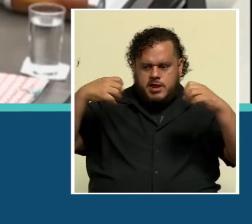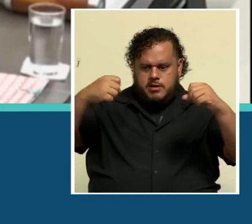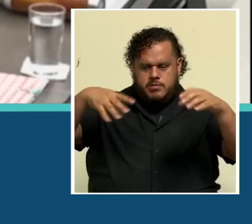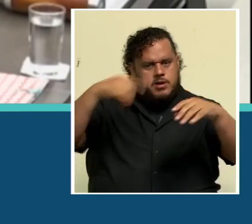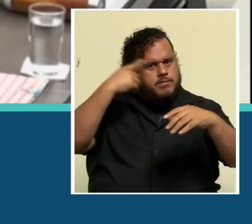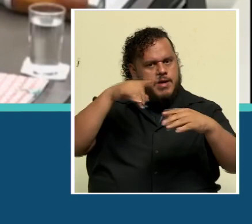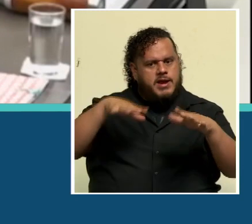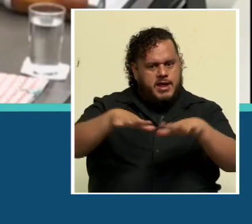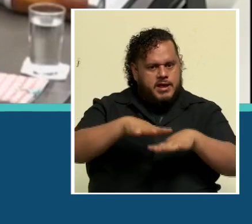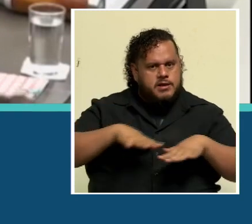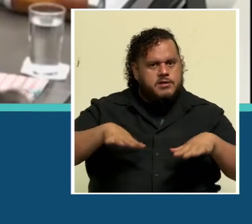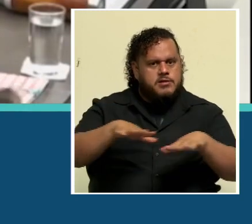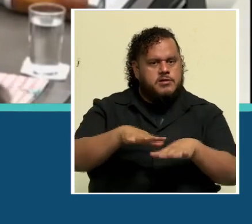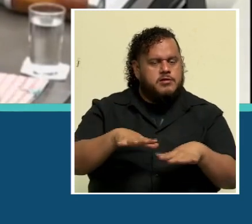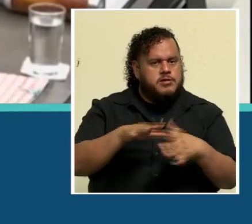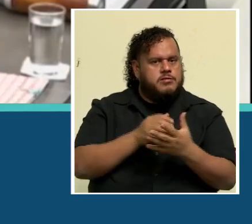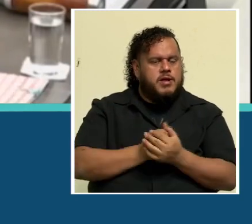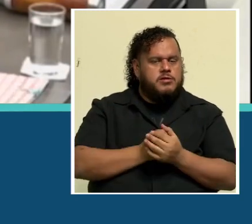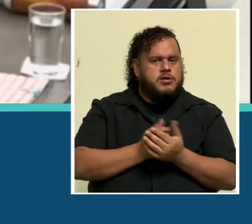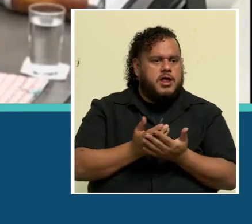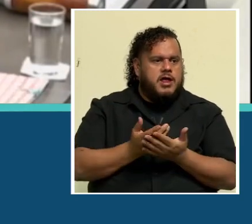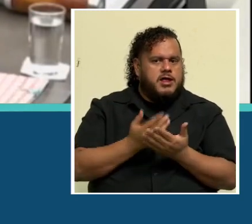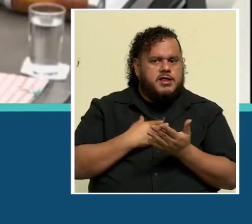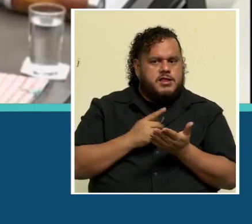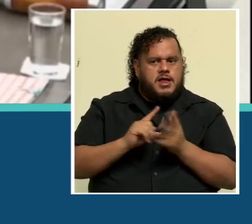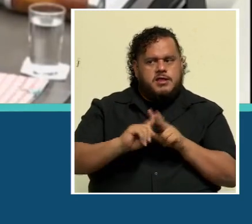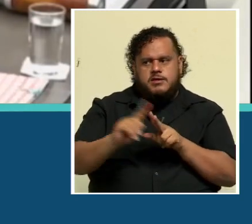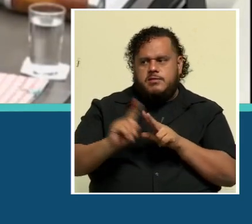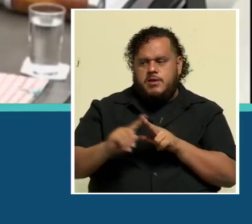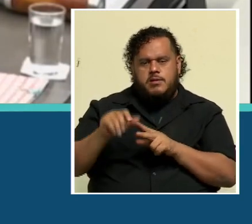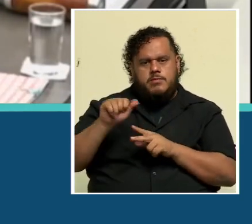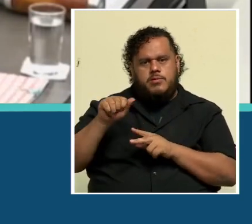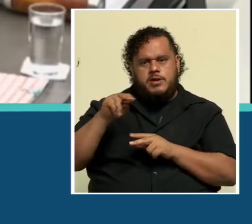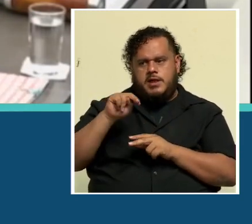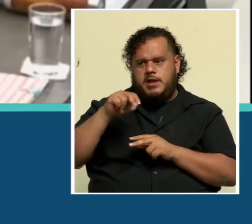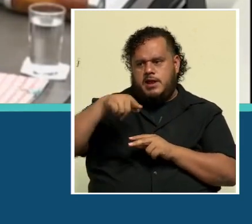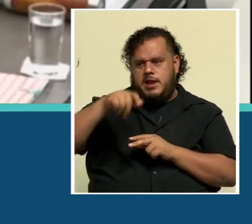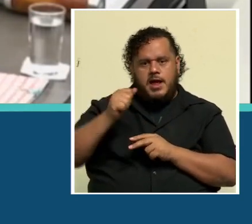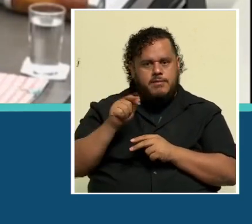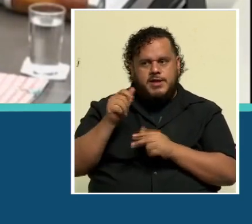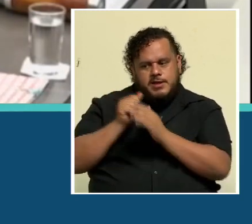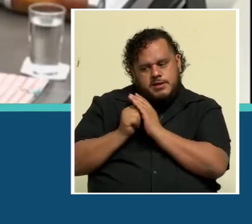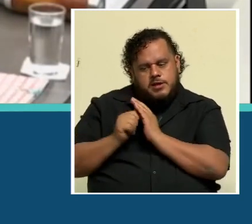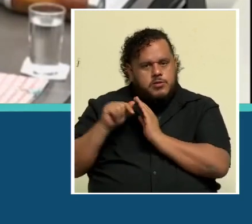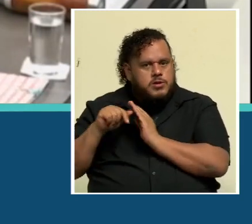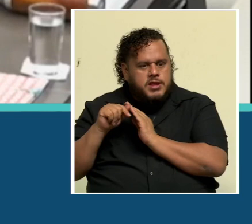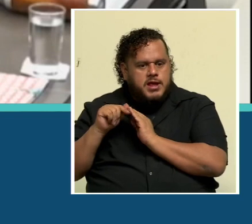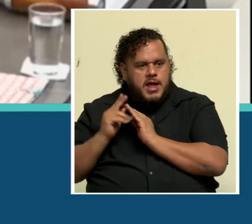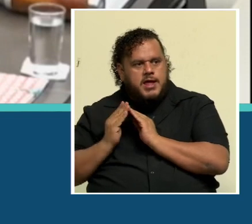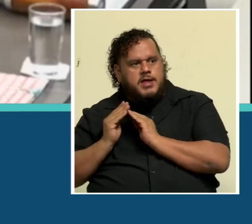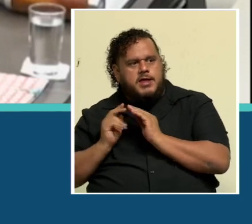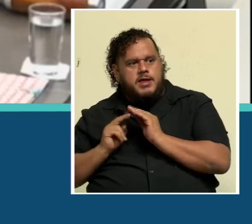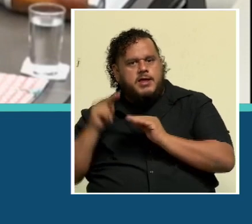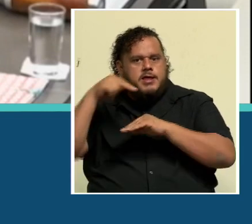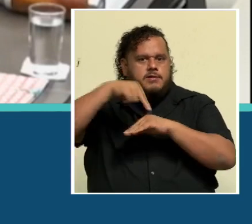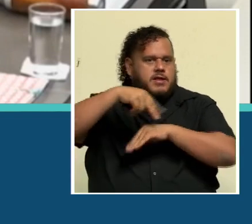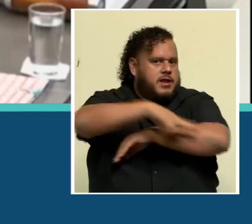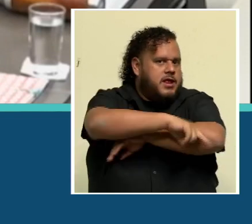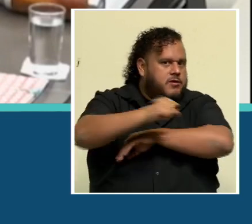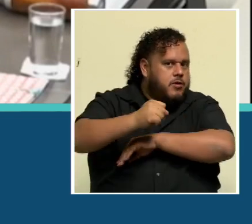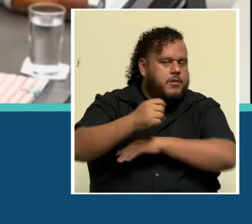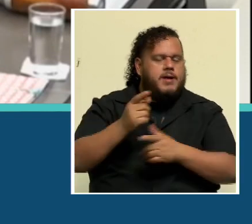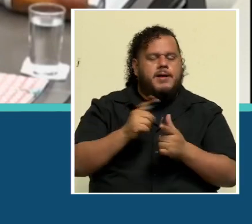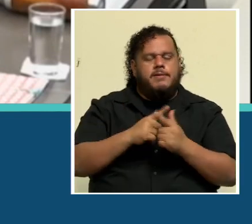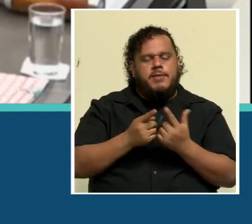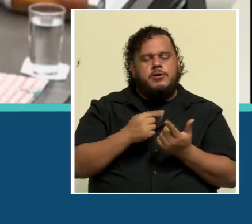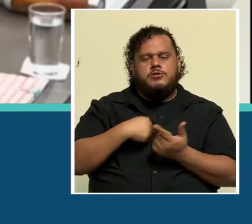para espacios que están siendo evacuados por el AMPA, que ellos se esconden ahí. Pero igualmente sí ocupamos, y yo se lo digo